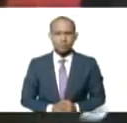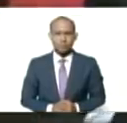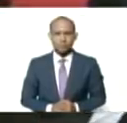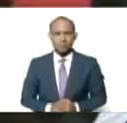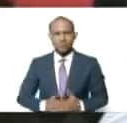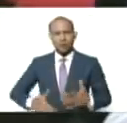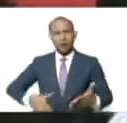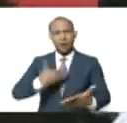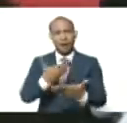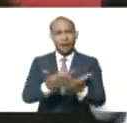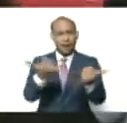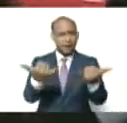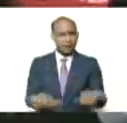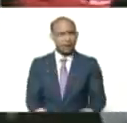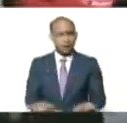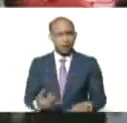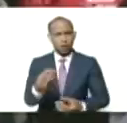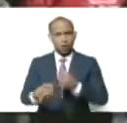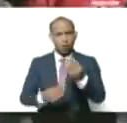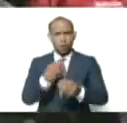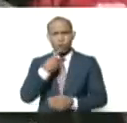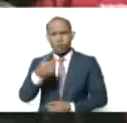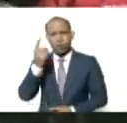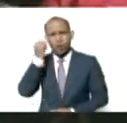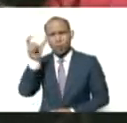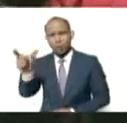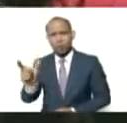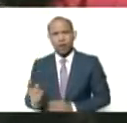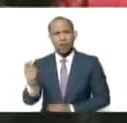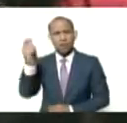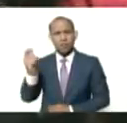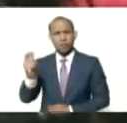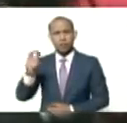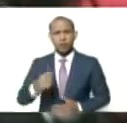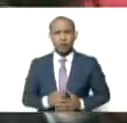Hasta ahora, como dijo Catherine Guanipa Miranda,